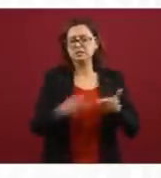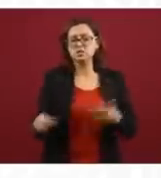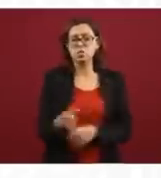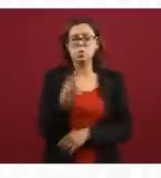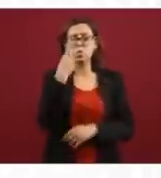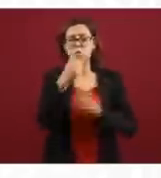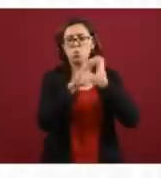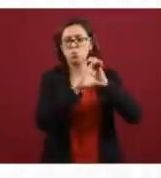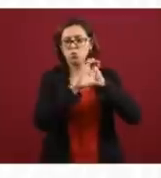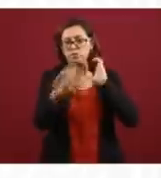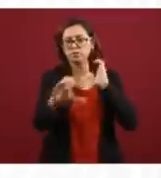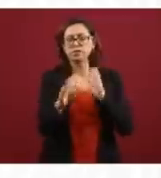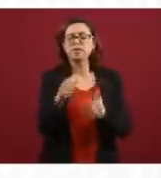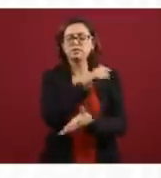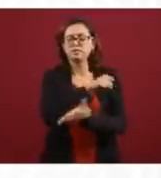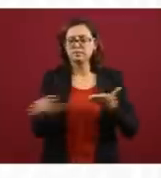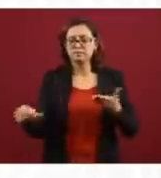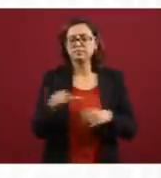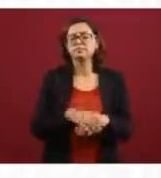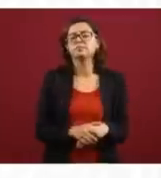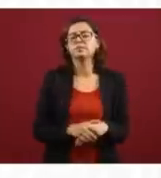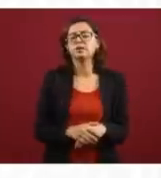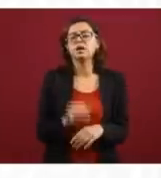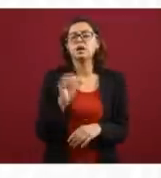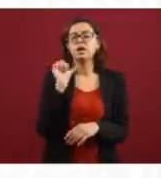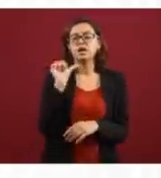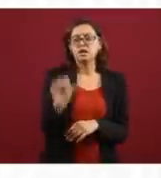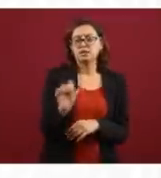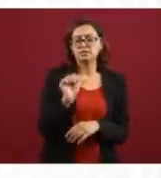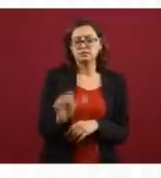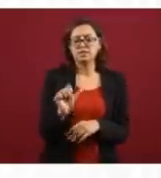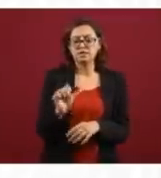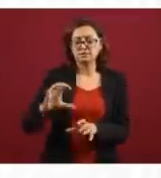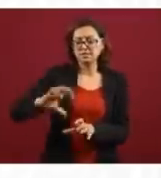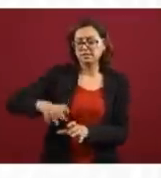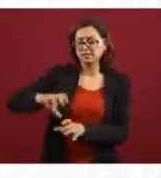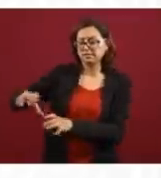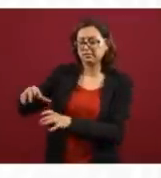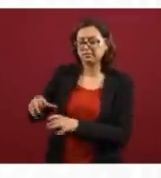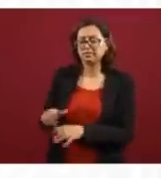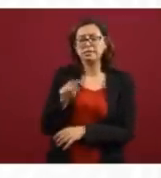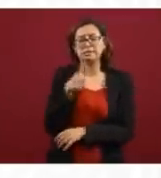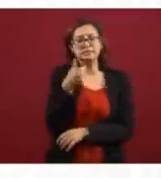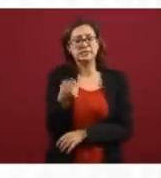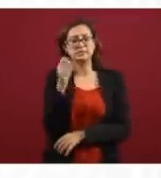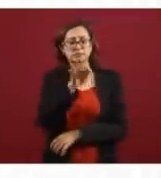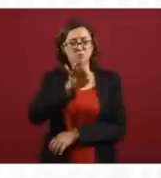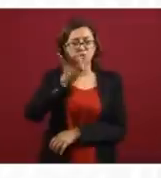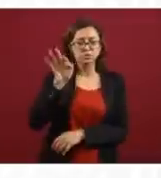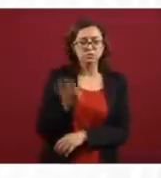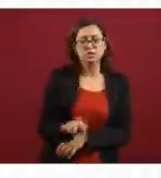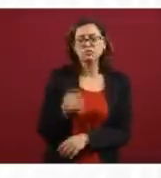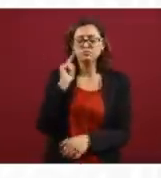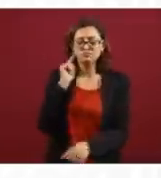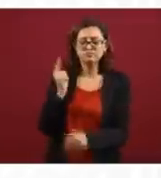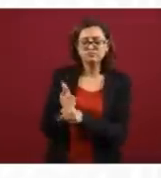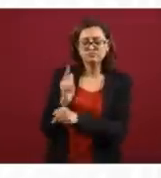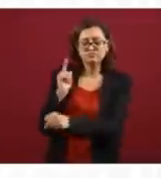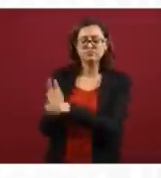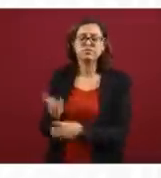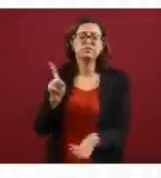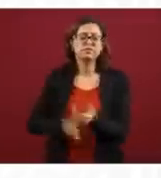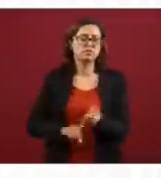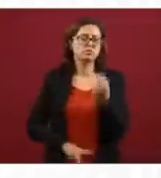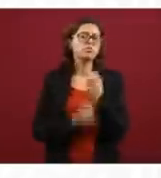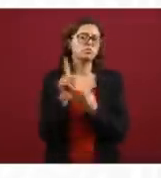autotanque inmovilizado de 20 verificados y de 16 lotes encontramos que el 6% presentaba problemas